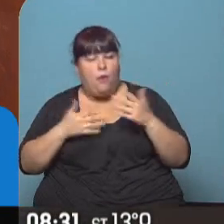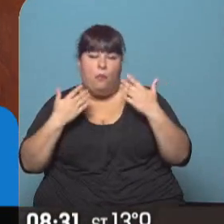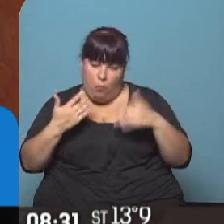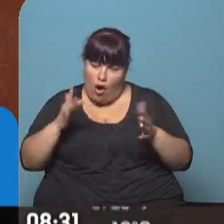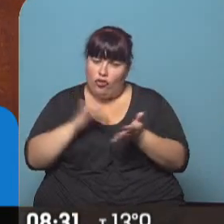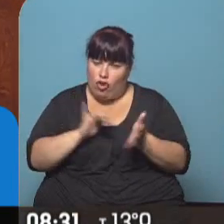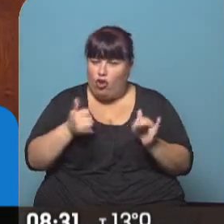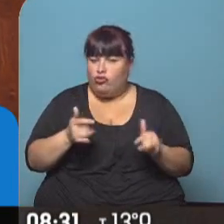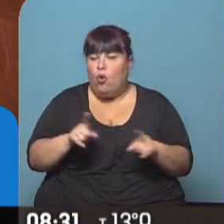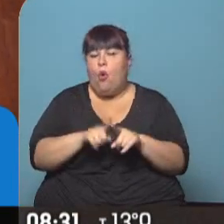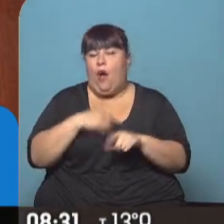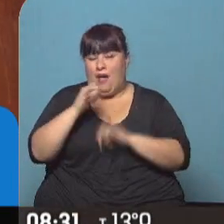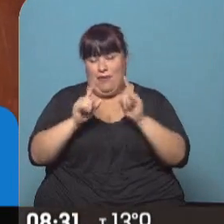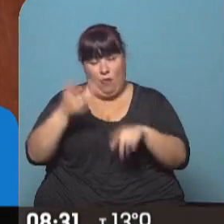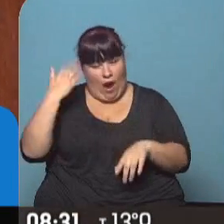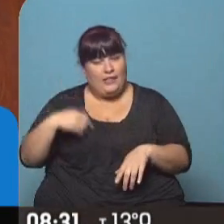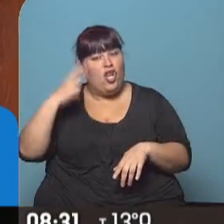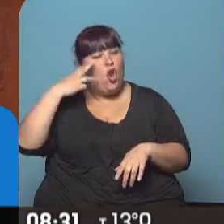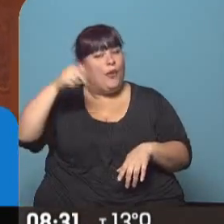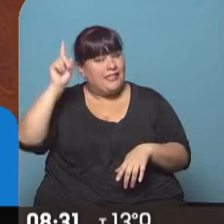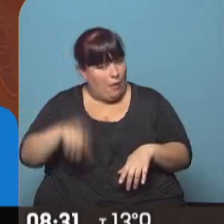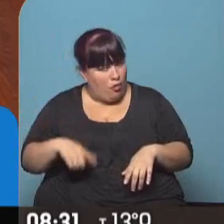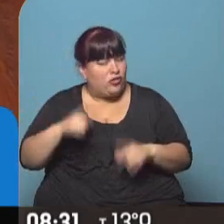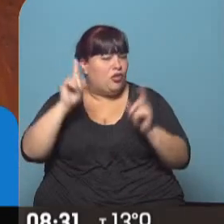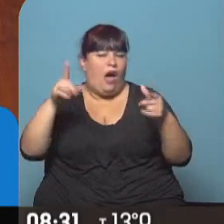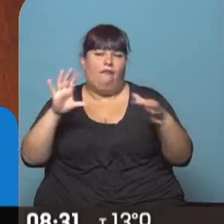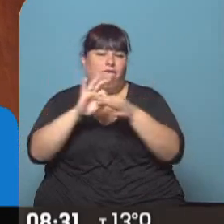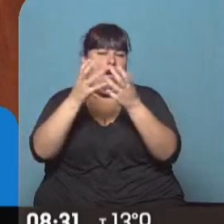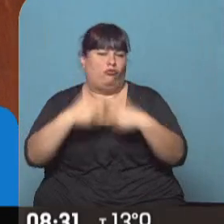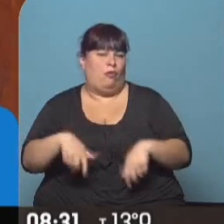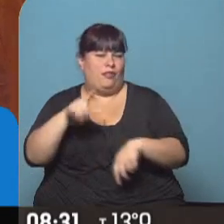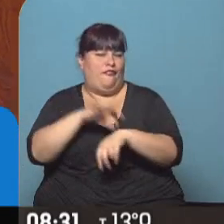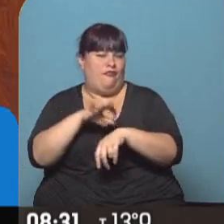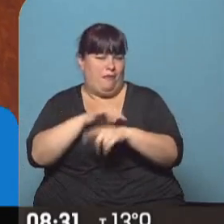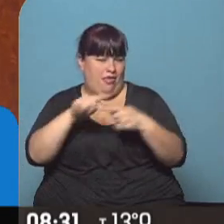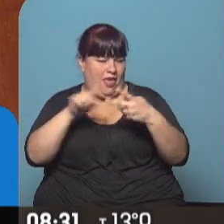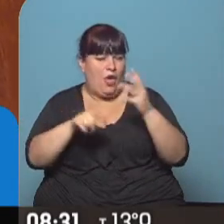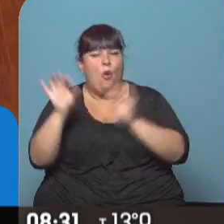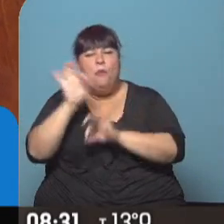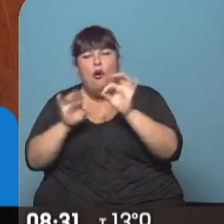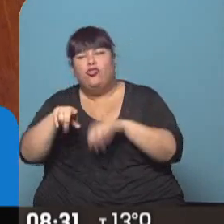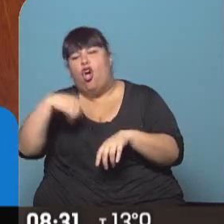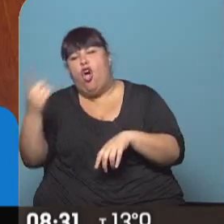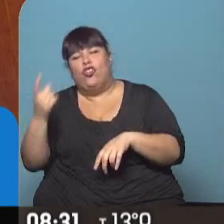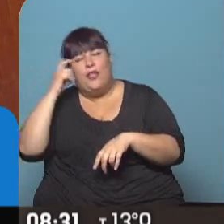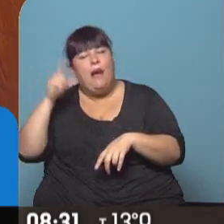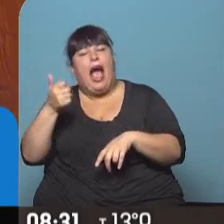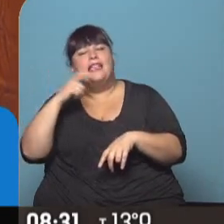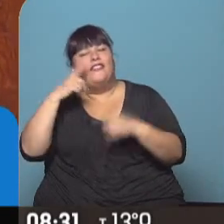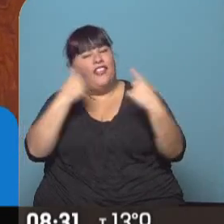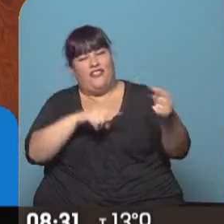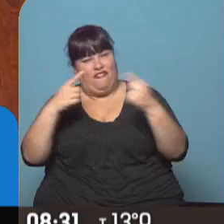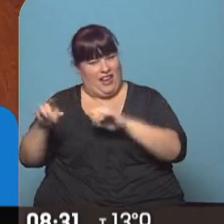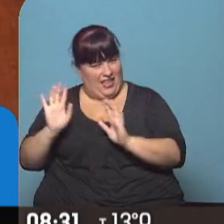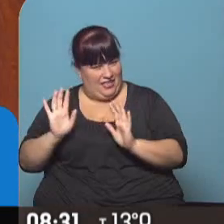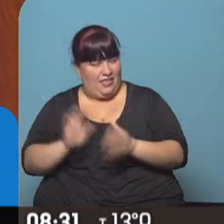llegar a pasar. Como te anticipé, el 90% está relacionado a este tipo de factores de riesgo y hay un porcentaje de otro tipo de ACV que no está relacionado a